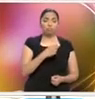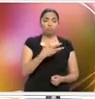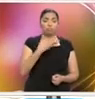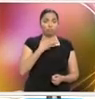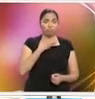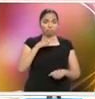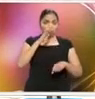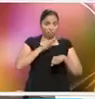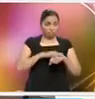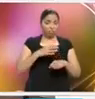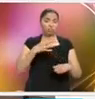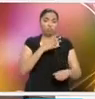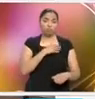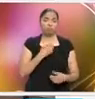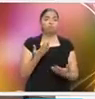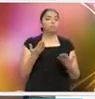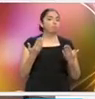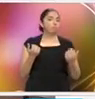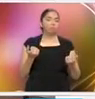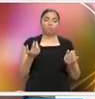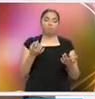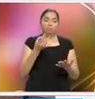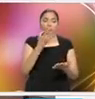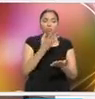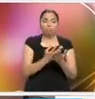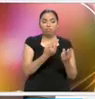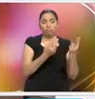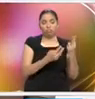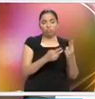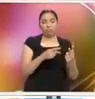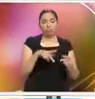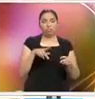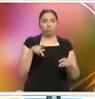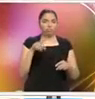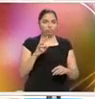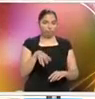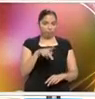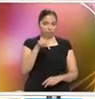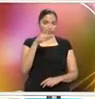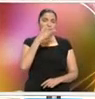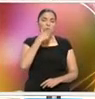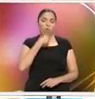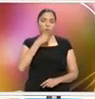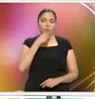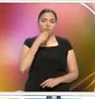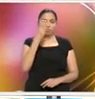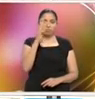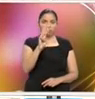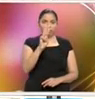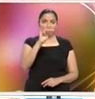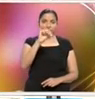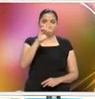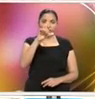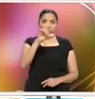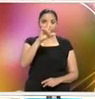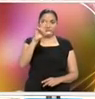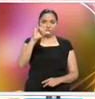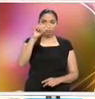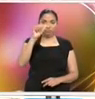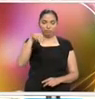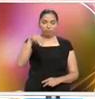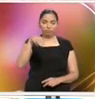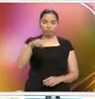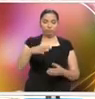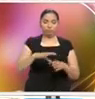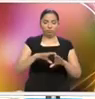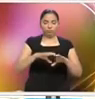paró su estirpe, ¿no? En su tumba, muy, muy a la usanza de Shakespeare, su tumba que está ahí en la iglesia de la Santísima Trinidad,